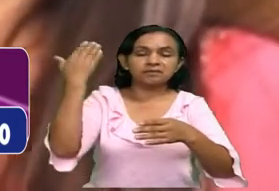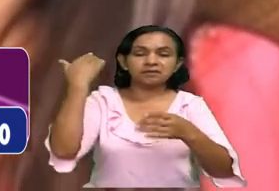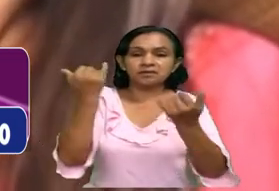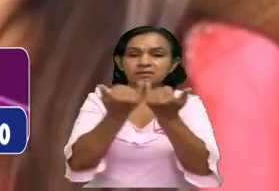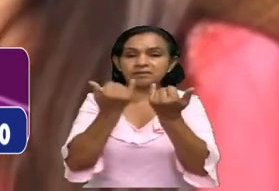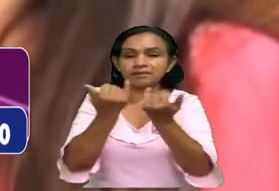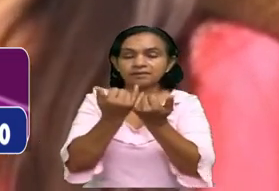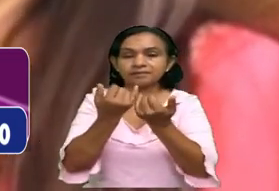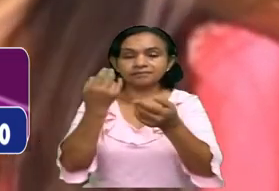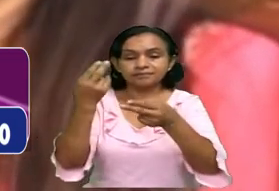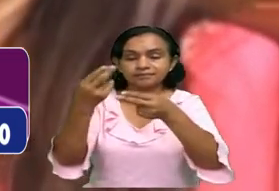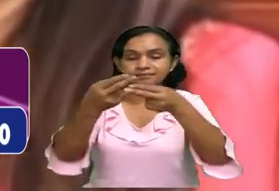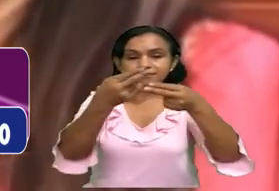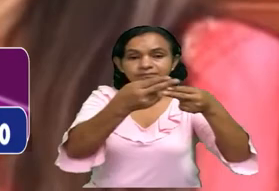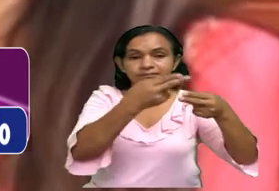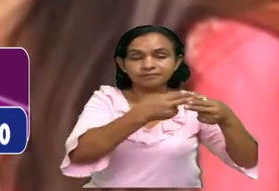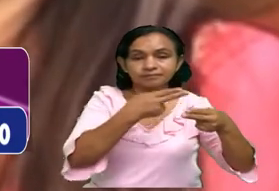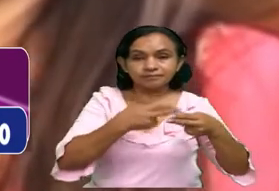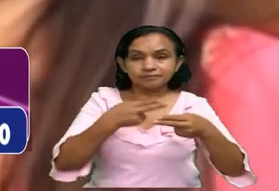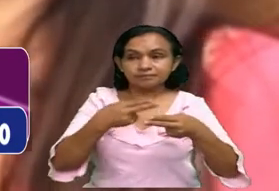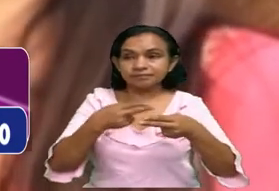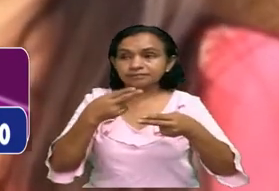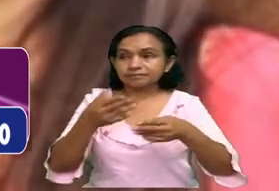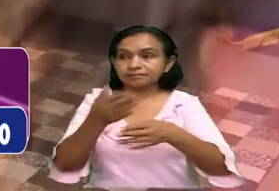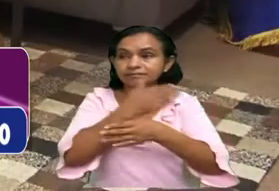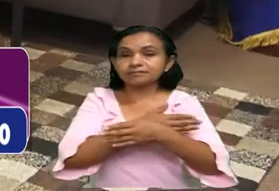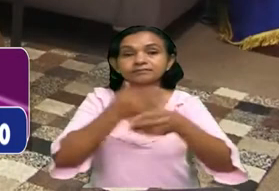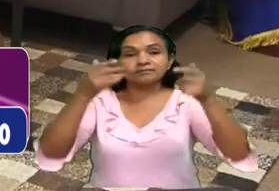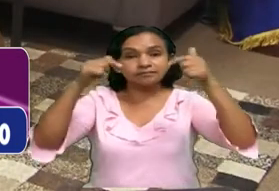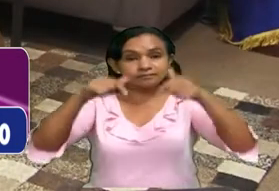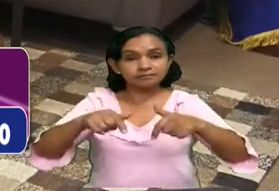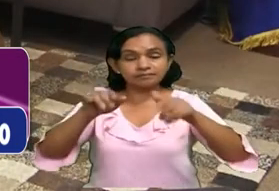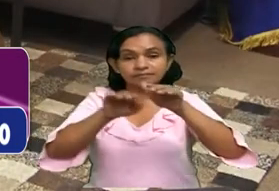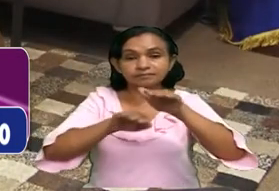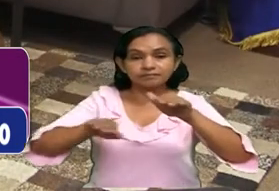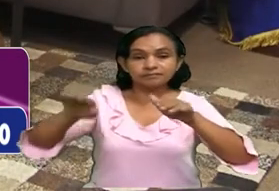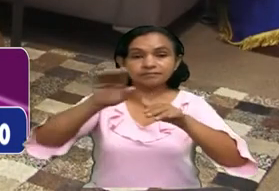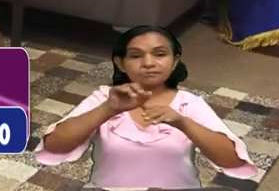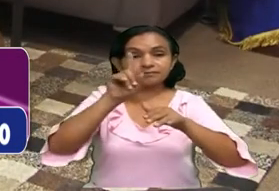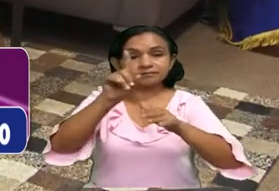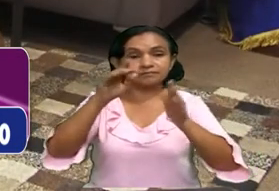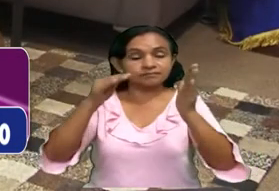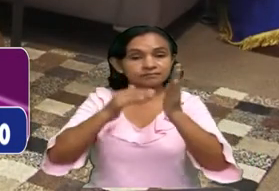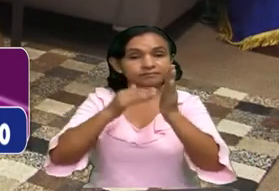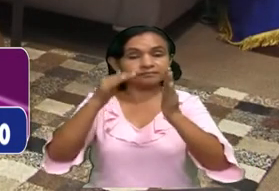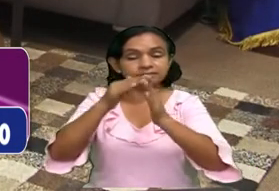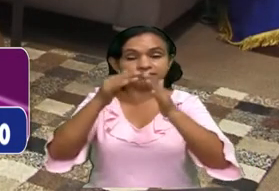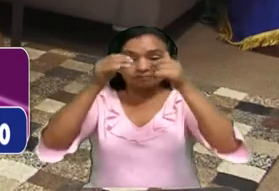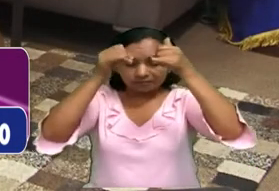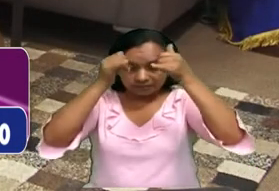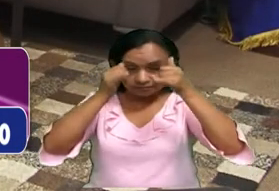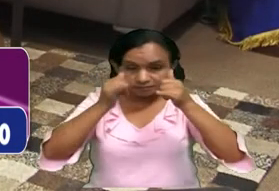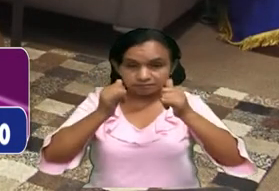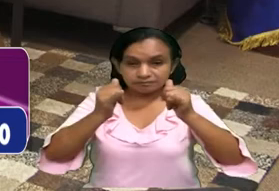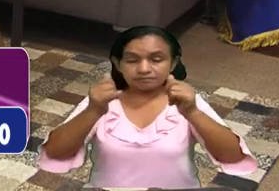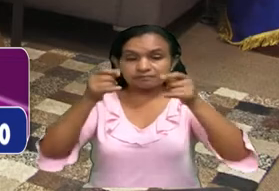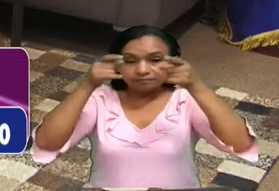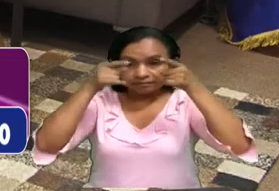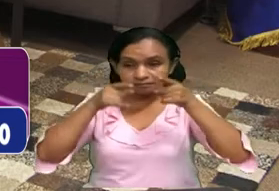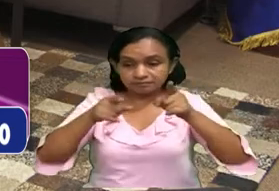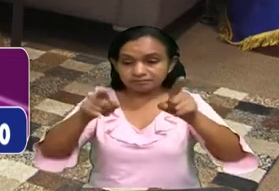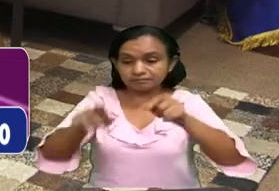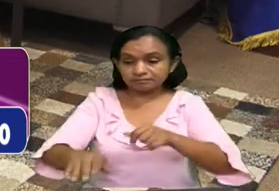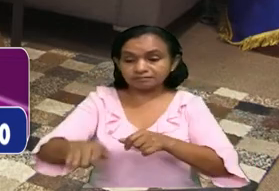Del censo, ¿verdad?, anterior a hoy hemos aumentado más de 1,000,000 de cabezas de ganado. Entonces,